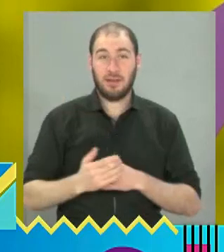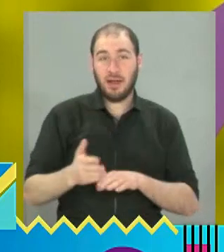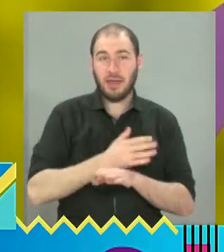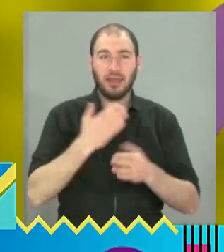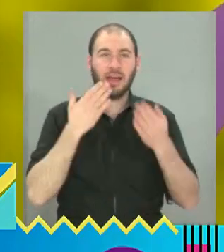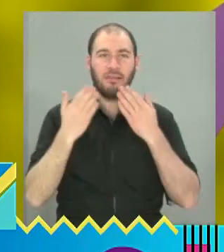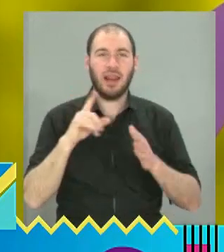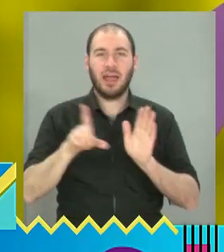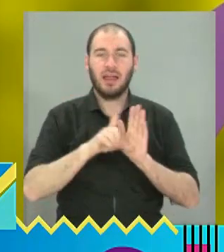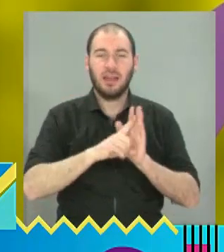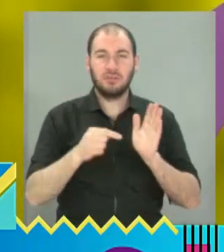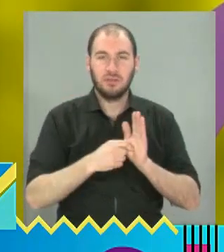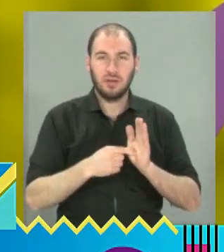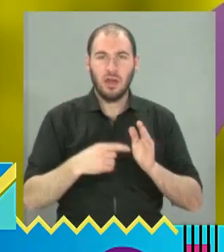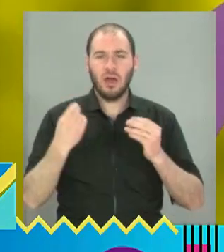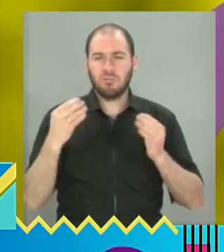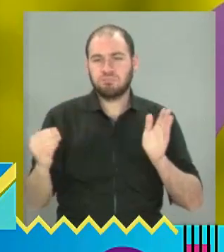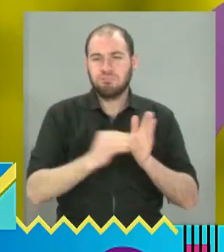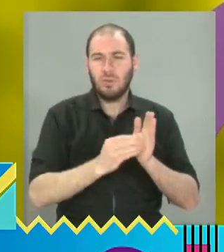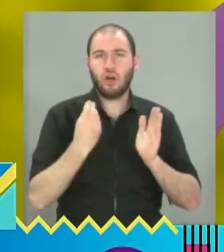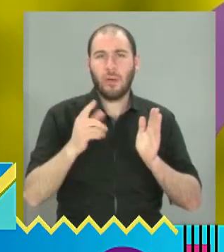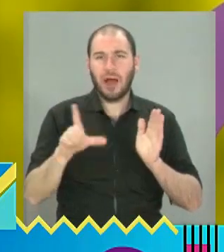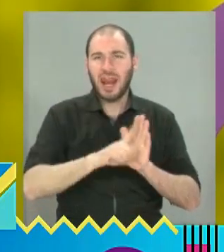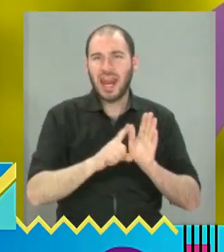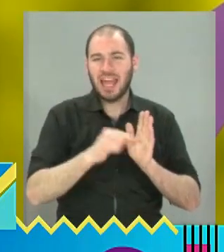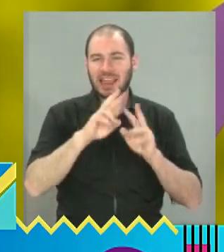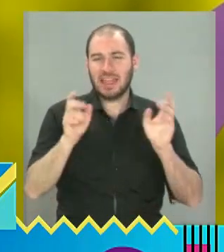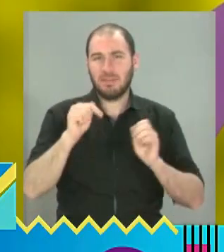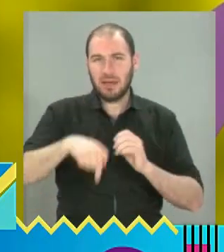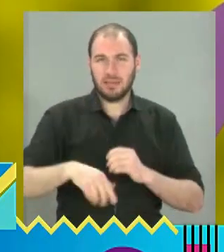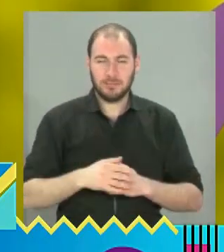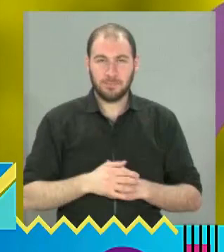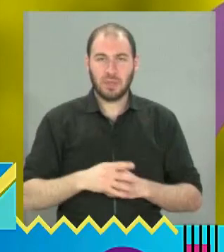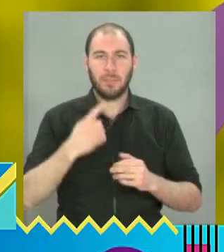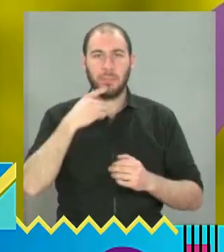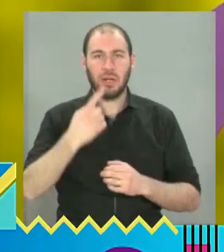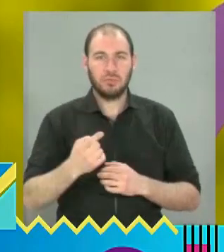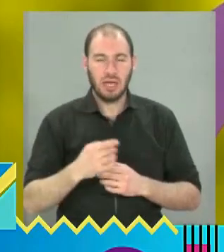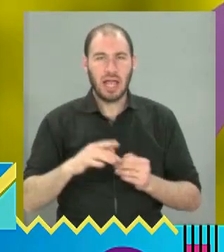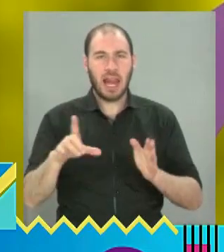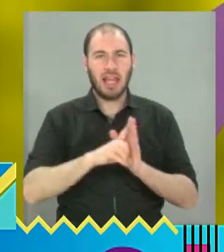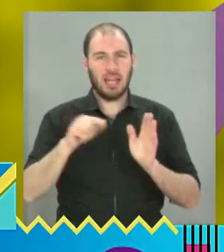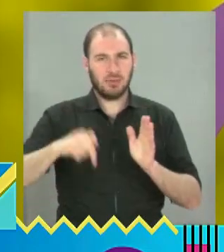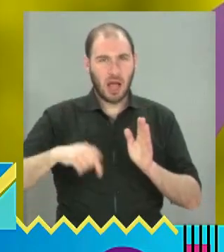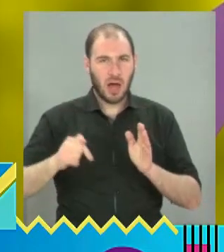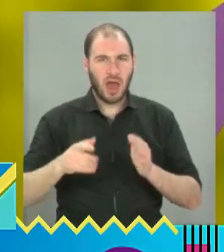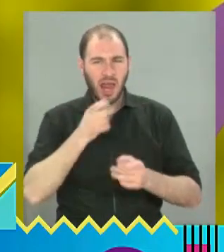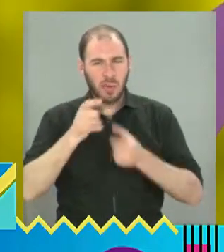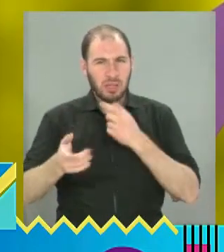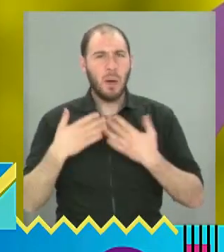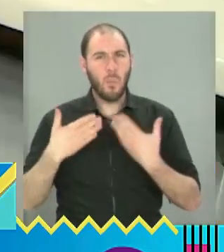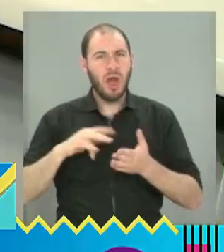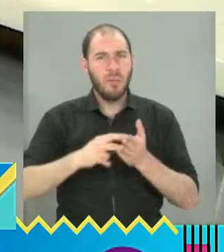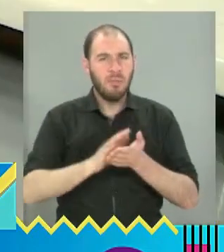recién hablábamos de la legislación, cómo contempla la legislación estos casos. Y la pregunta es, ¿la legislación vigente puede dar respuesta a